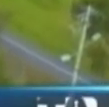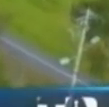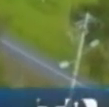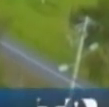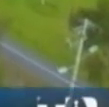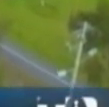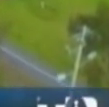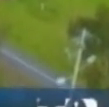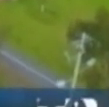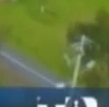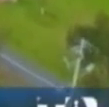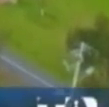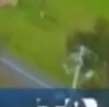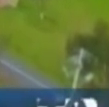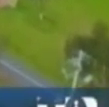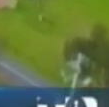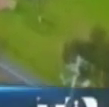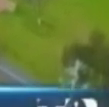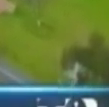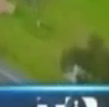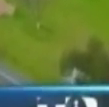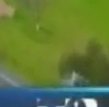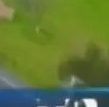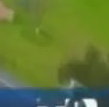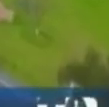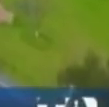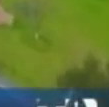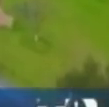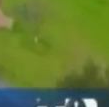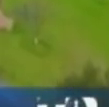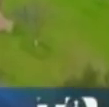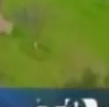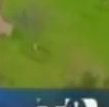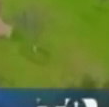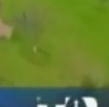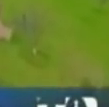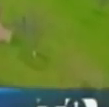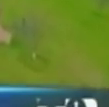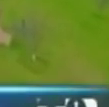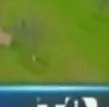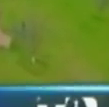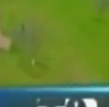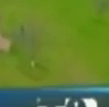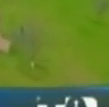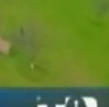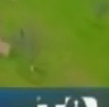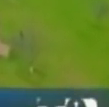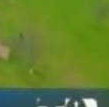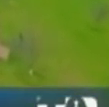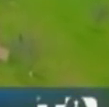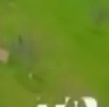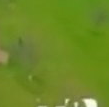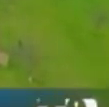su noticiero de la comunidad con una toma aérea del Parque La Familia, ubicado en el sector de